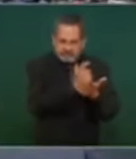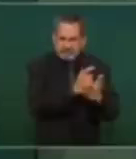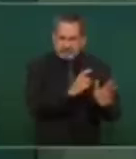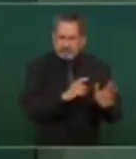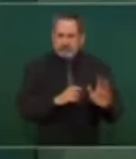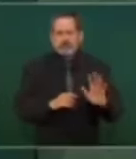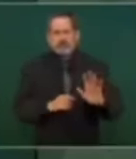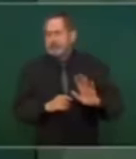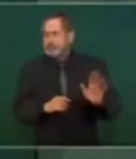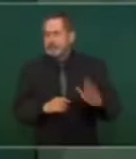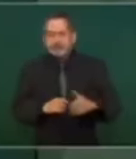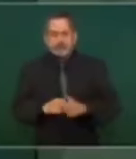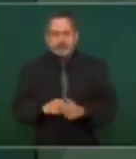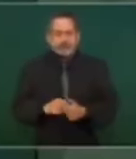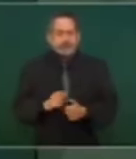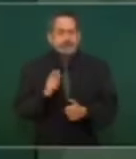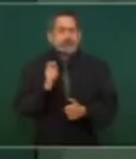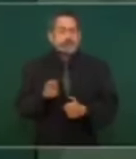veces